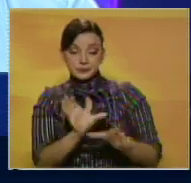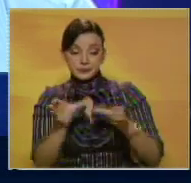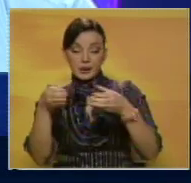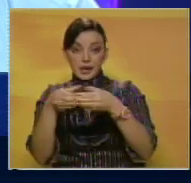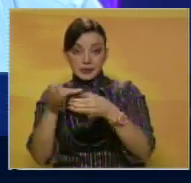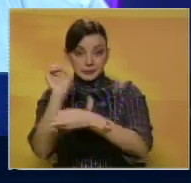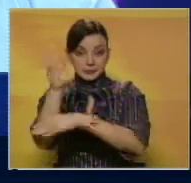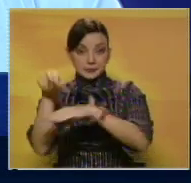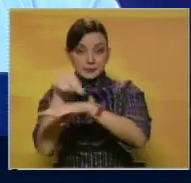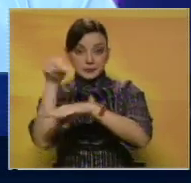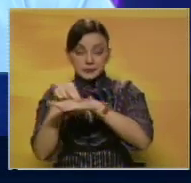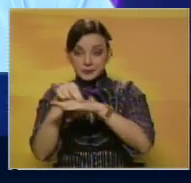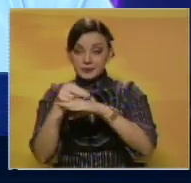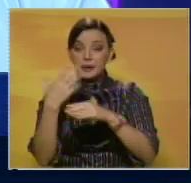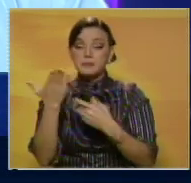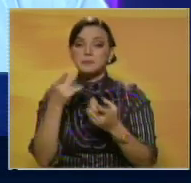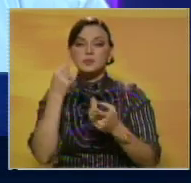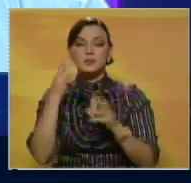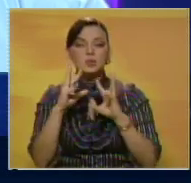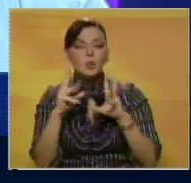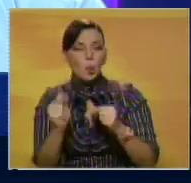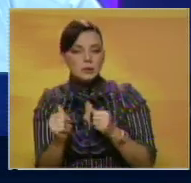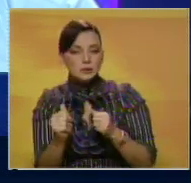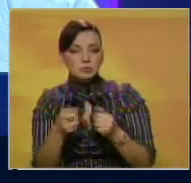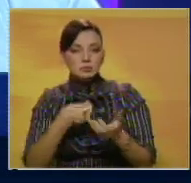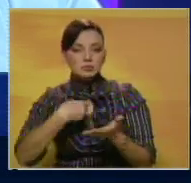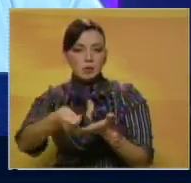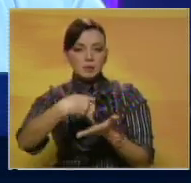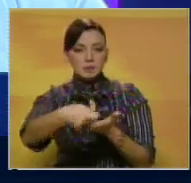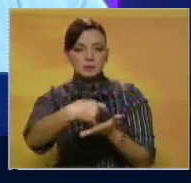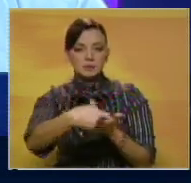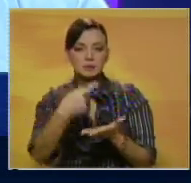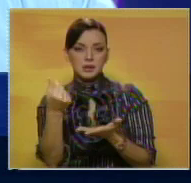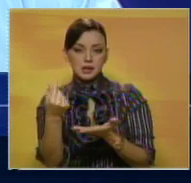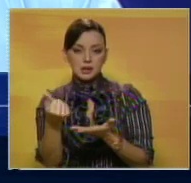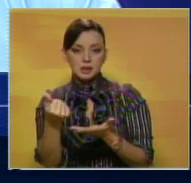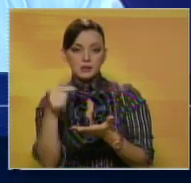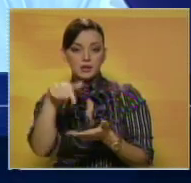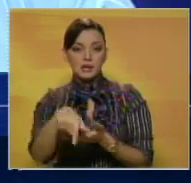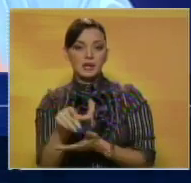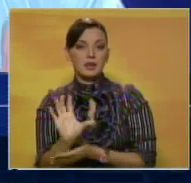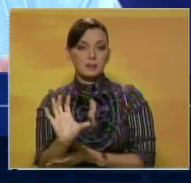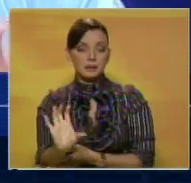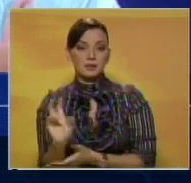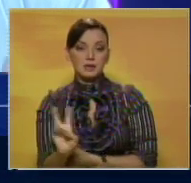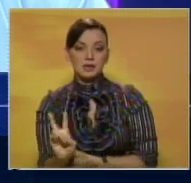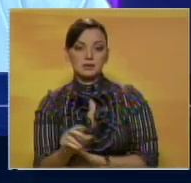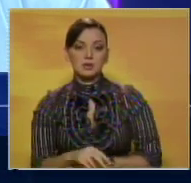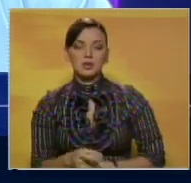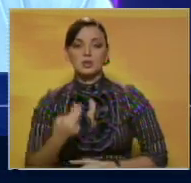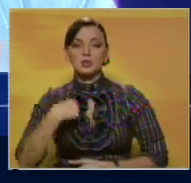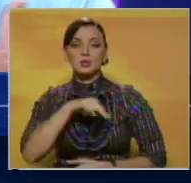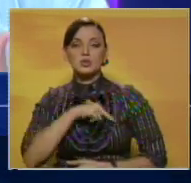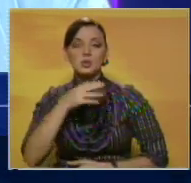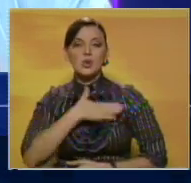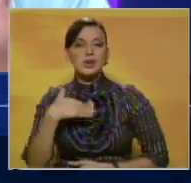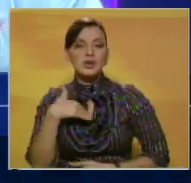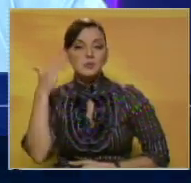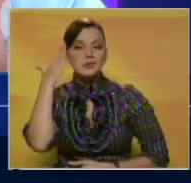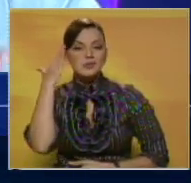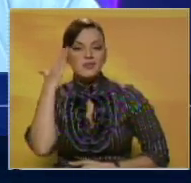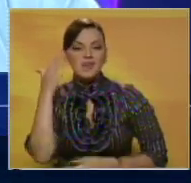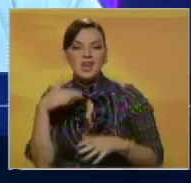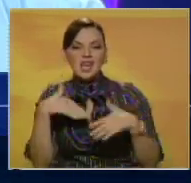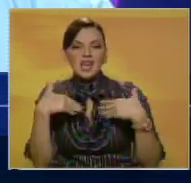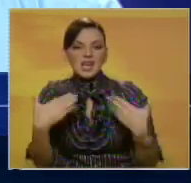será auditar los gastos de la nación. Nosotros tenemos que saber en qué se gastó tantos